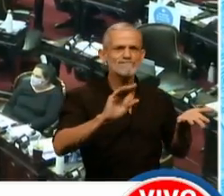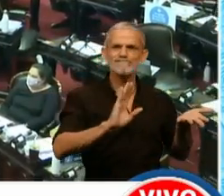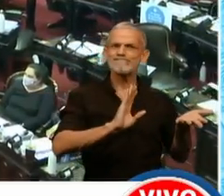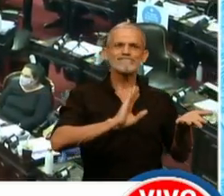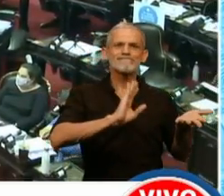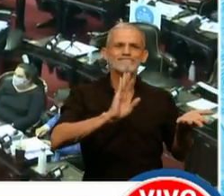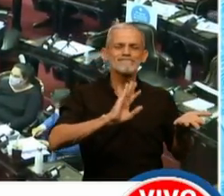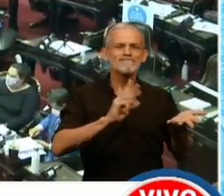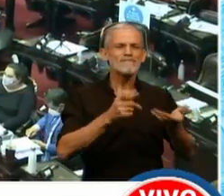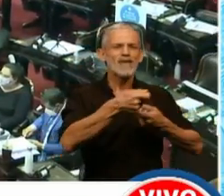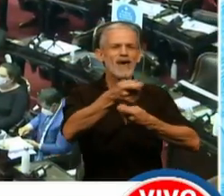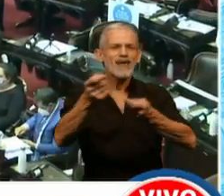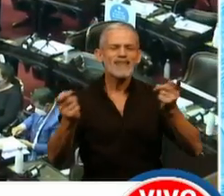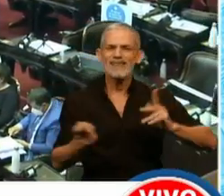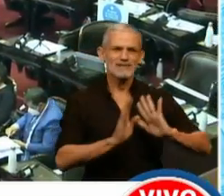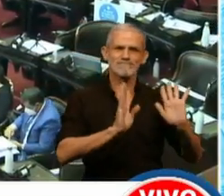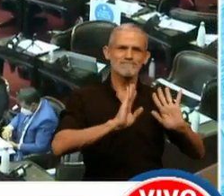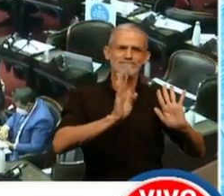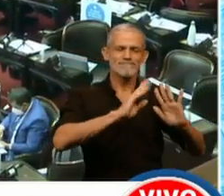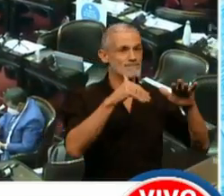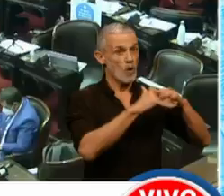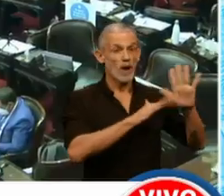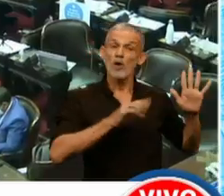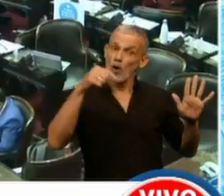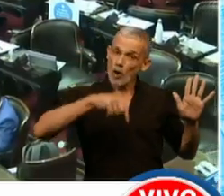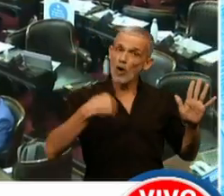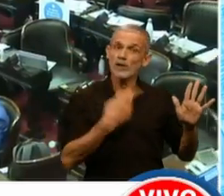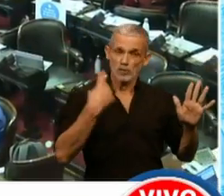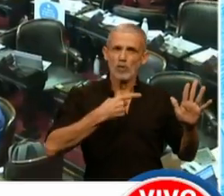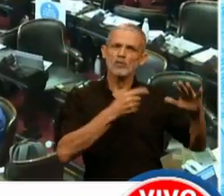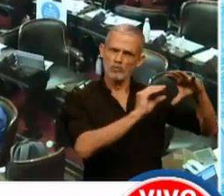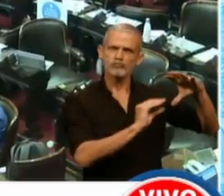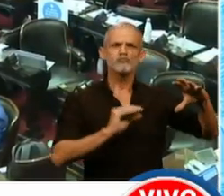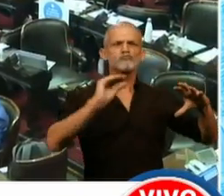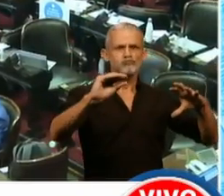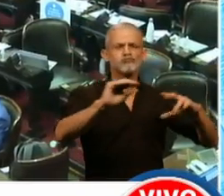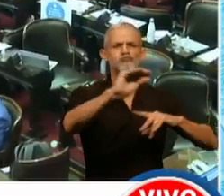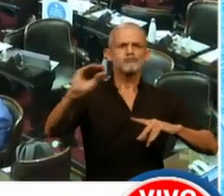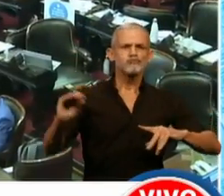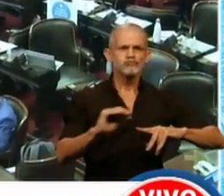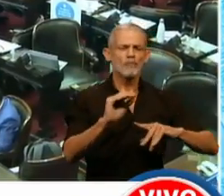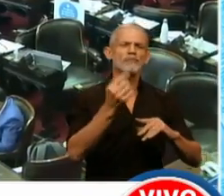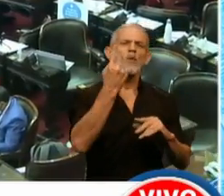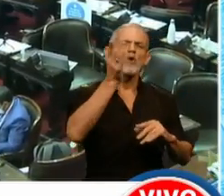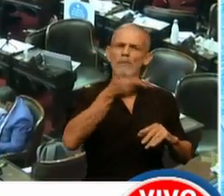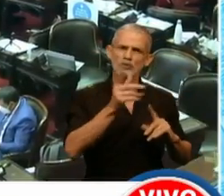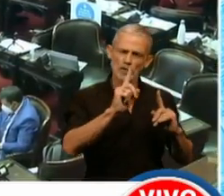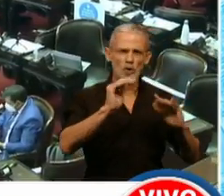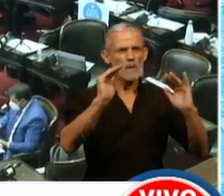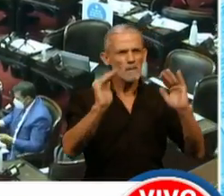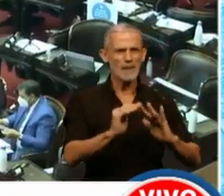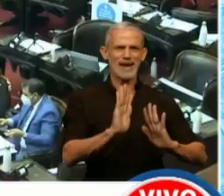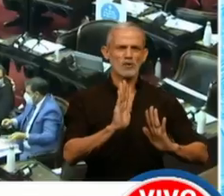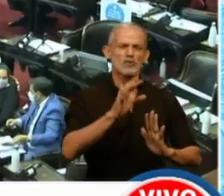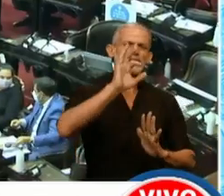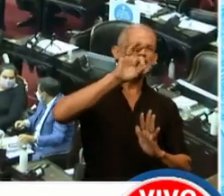ningún usuario hoy nosotros los estamos incrementando en menos del 1 por ciento porque